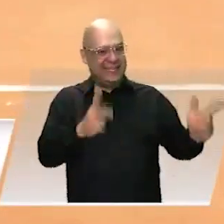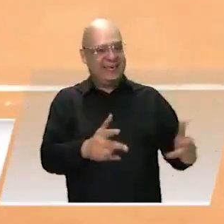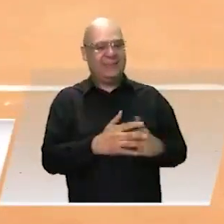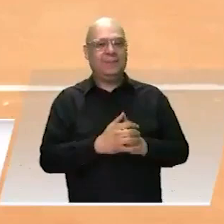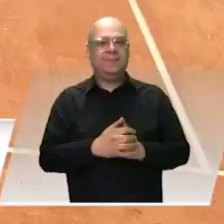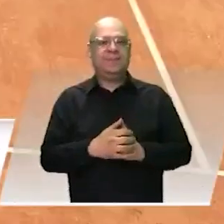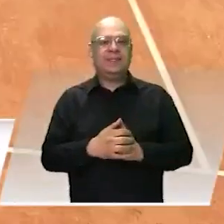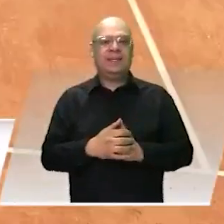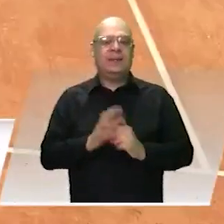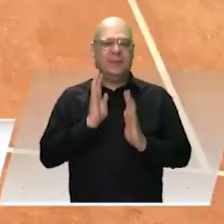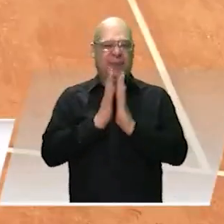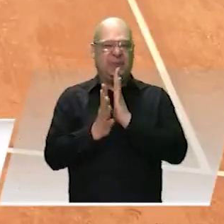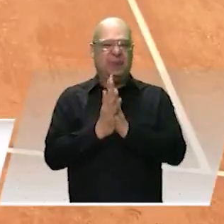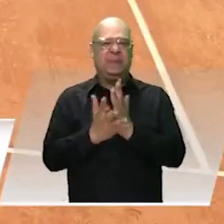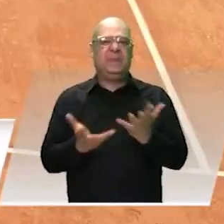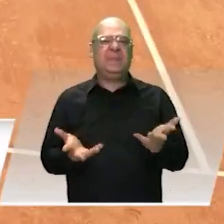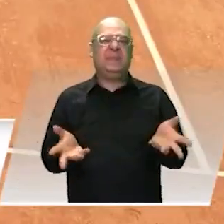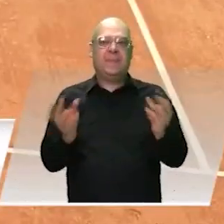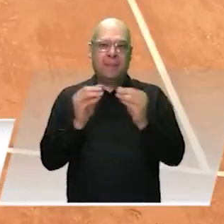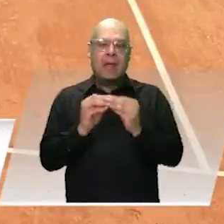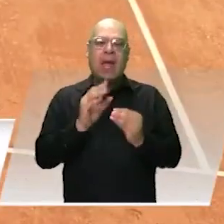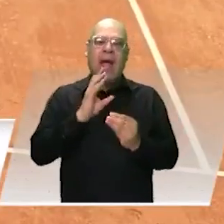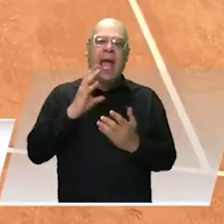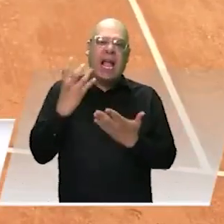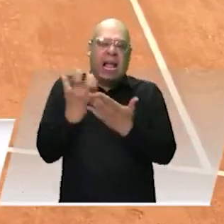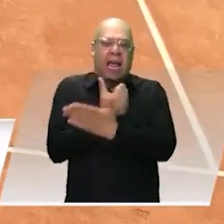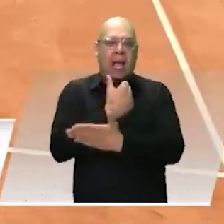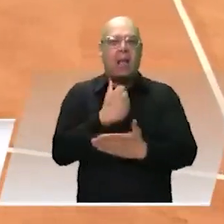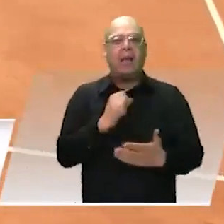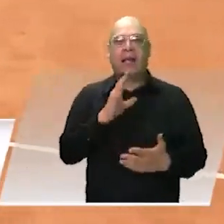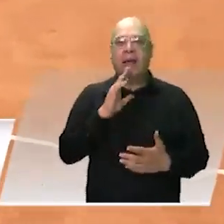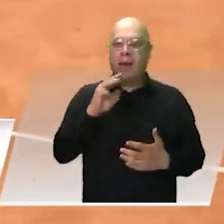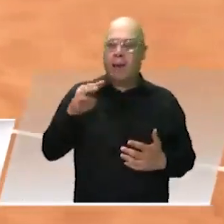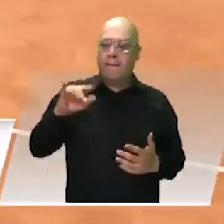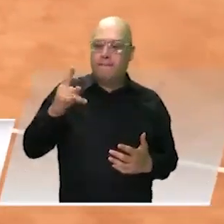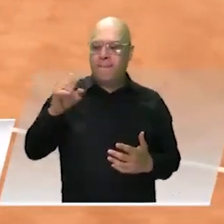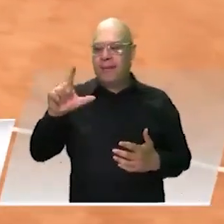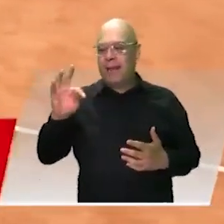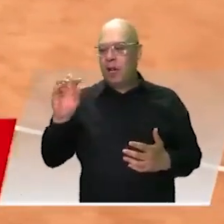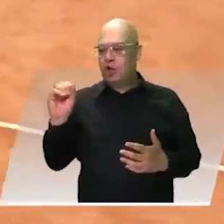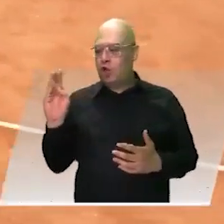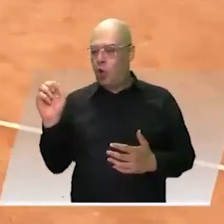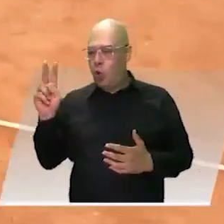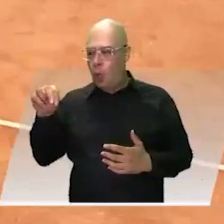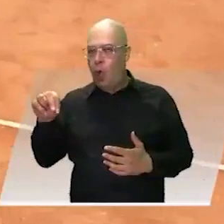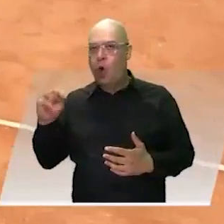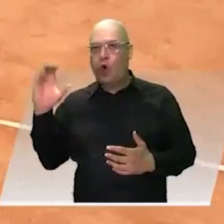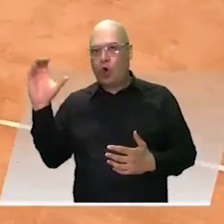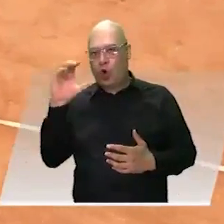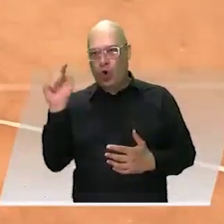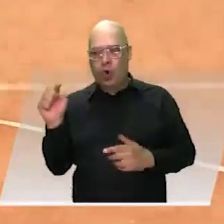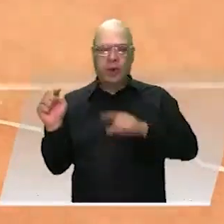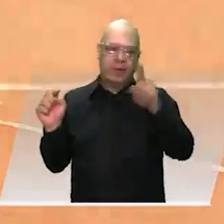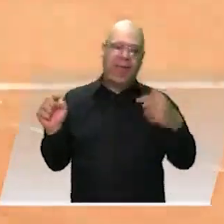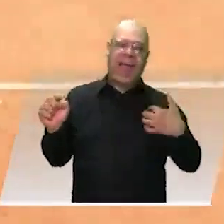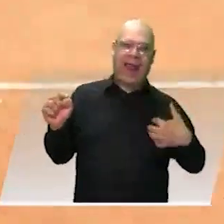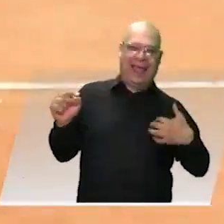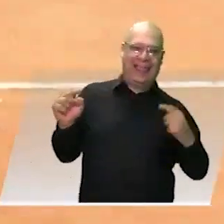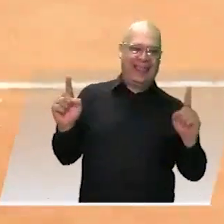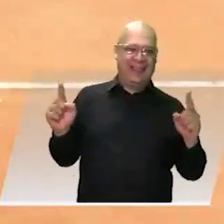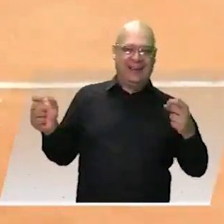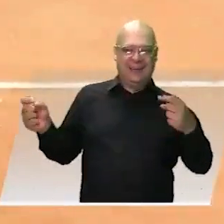también recibir el ganador entre Miguel Tobón, el colombiano, y Máximo Zaitune de Argentina, que disputan hasta ahora la